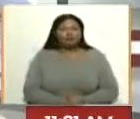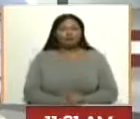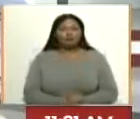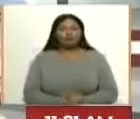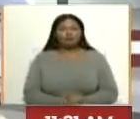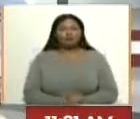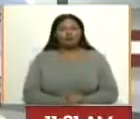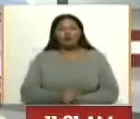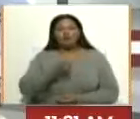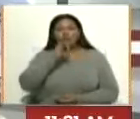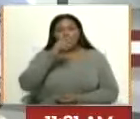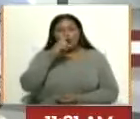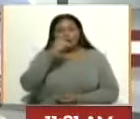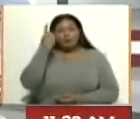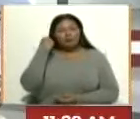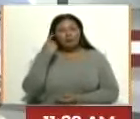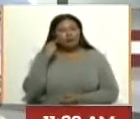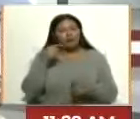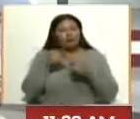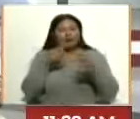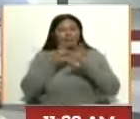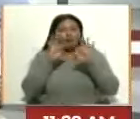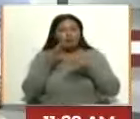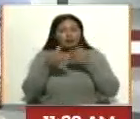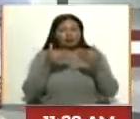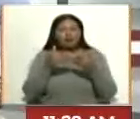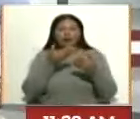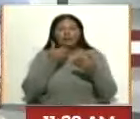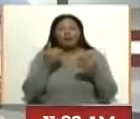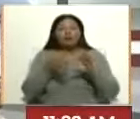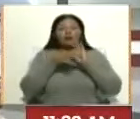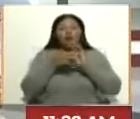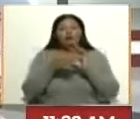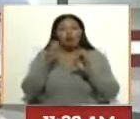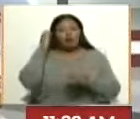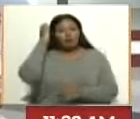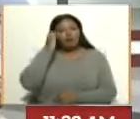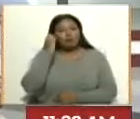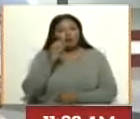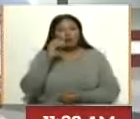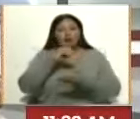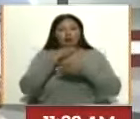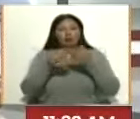pasado lo que iba a ser, digamos, la estrategia de la Unión Europea para reposicionar sus